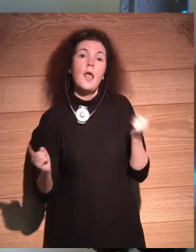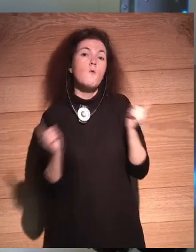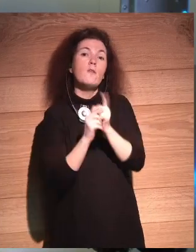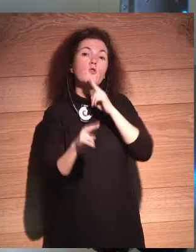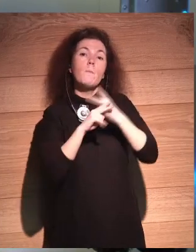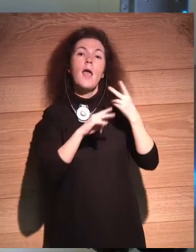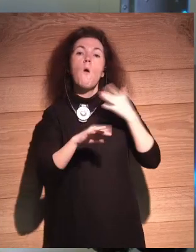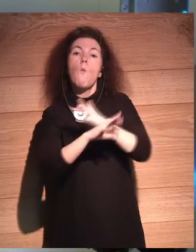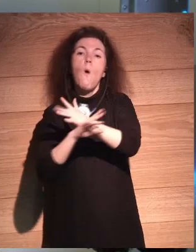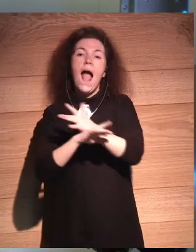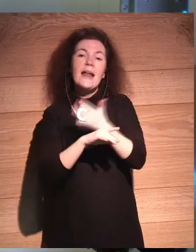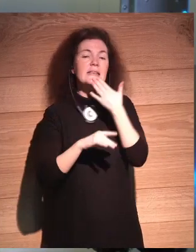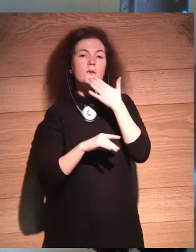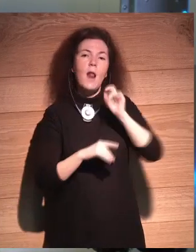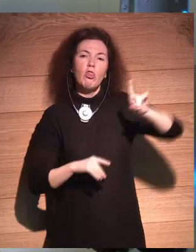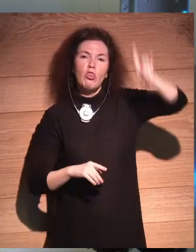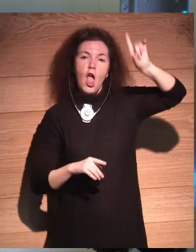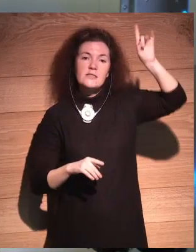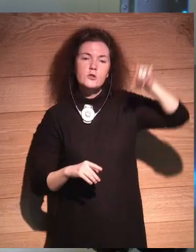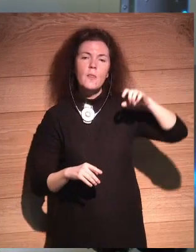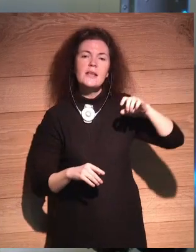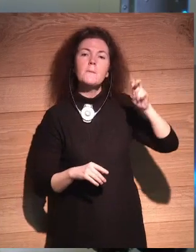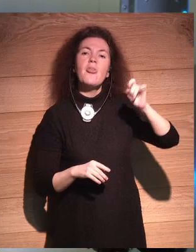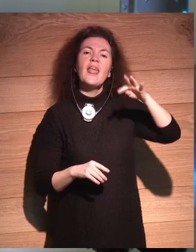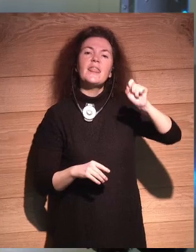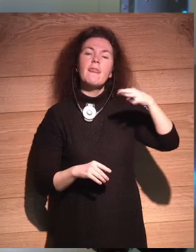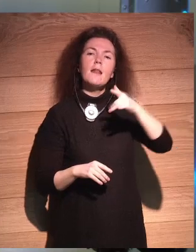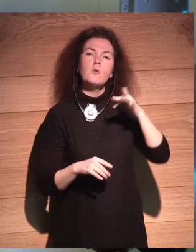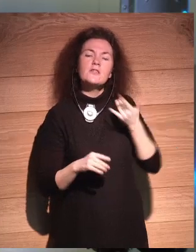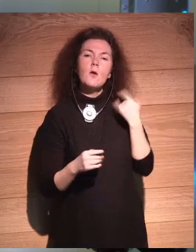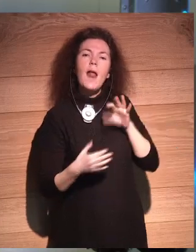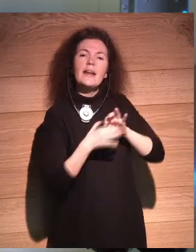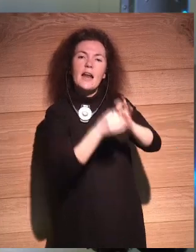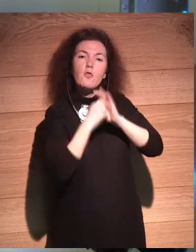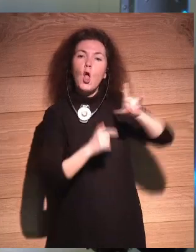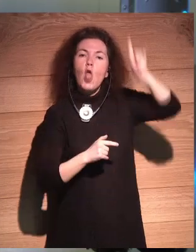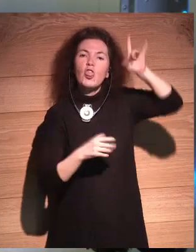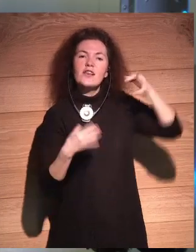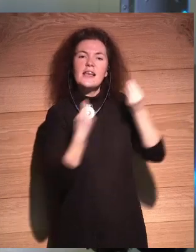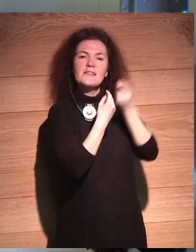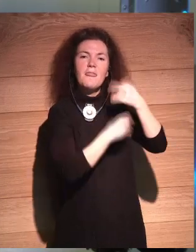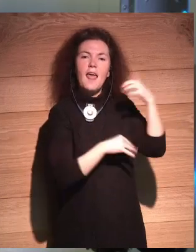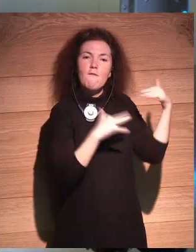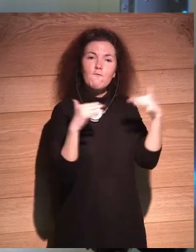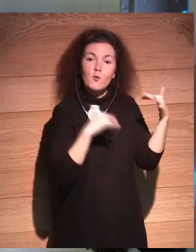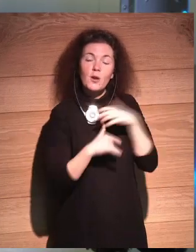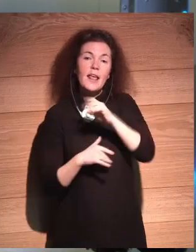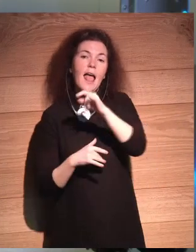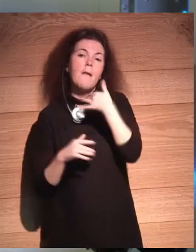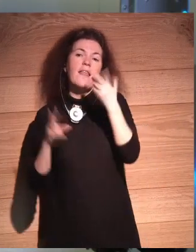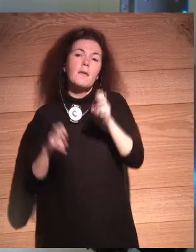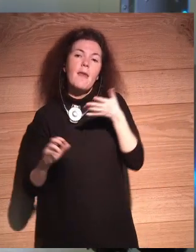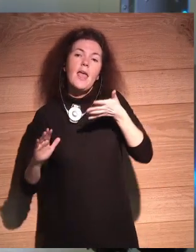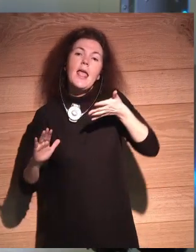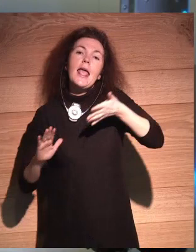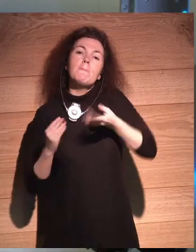en la que, bueno, Del Bosque hablará sobre su relación con los dioses que ha tratado en el fútbol, y Ginés Morata un poco sobre la inmortalidad, etcétera,